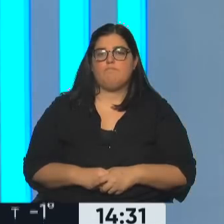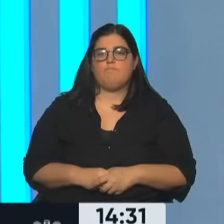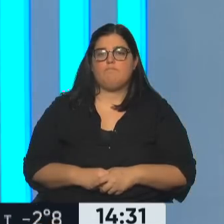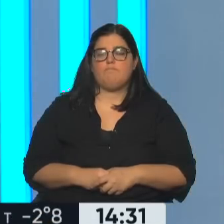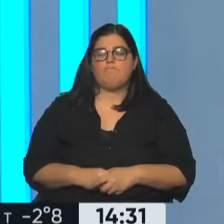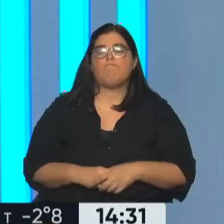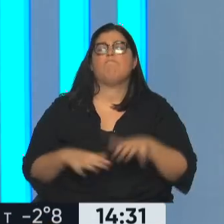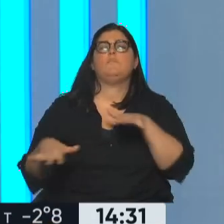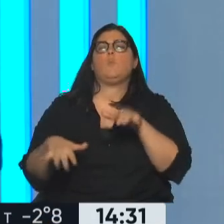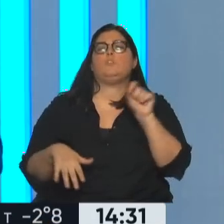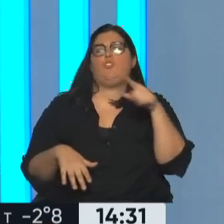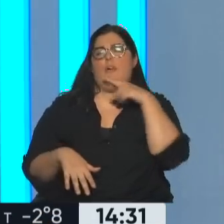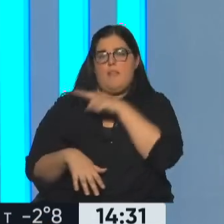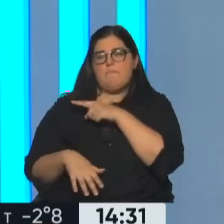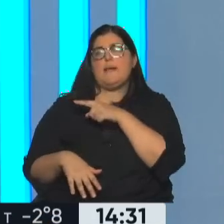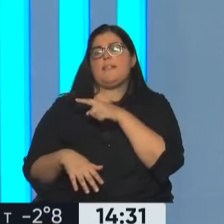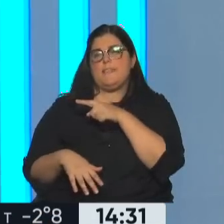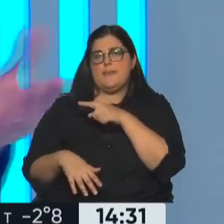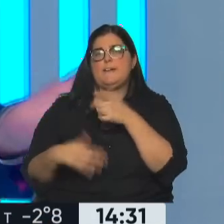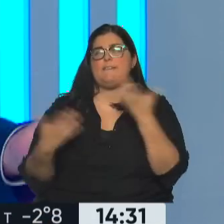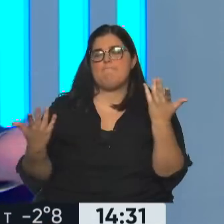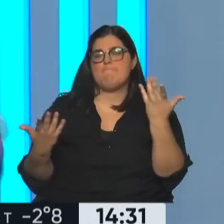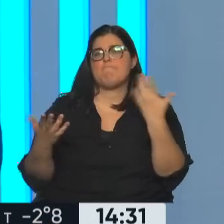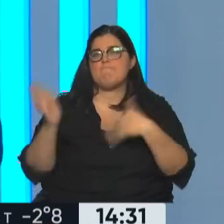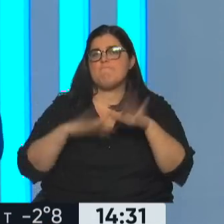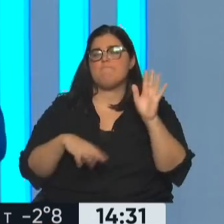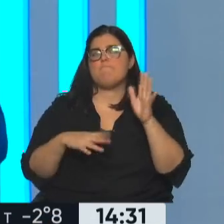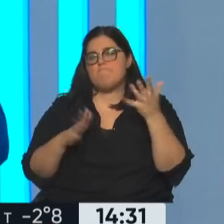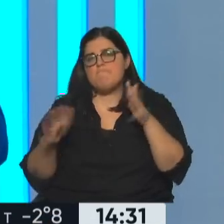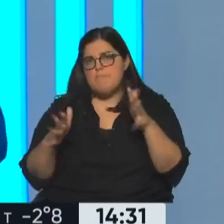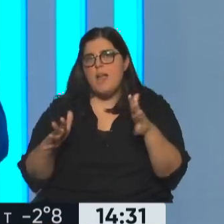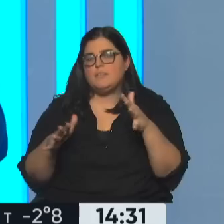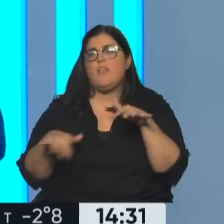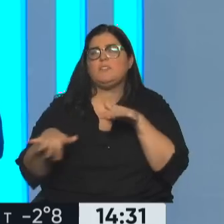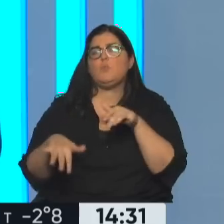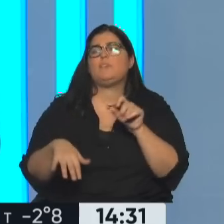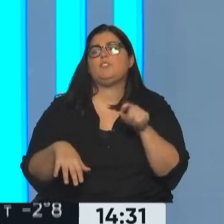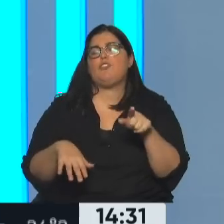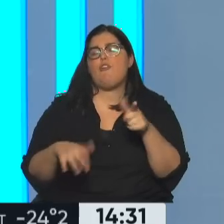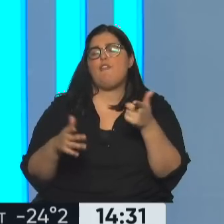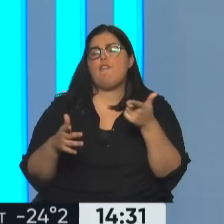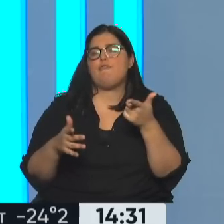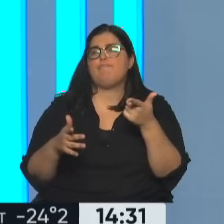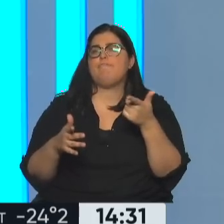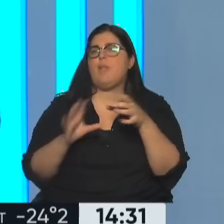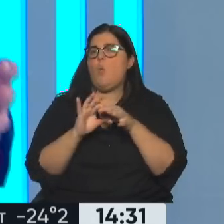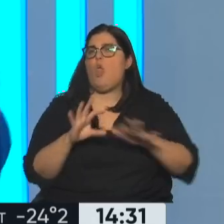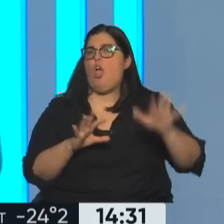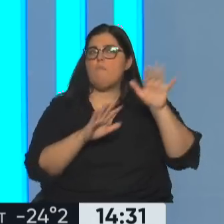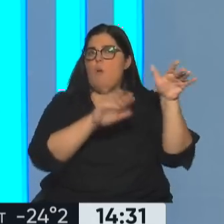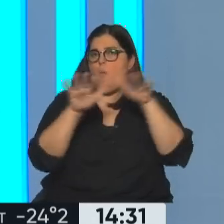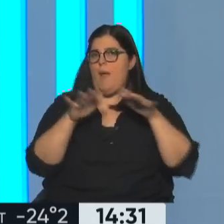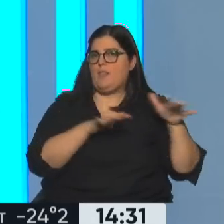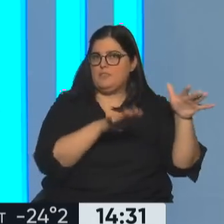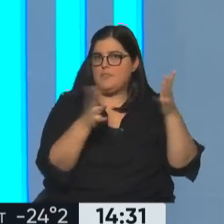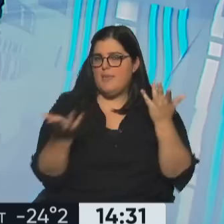La situación de Alemania, en gran parte, es una situación muy similar a la que está sucediendo prácticamente en toda Europa. Pero nos metemos